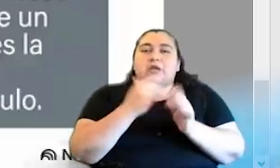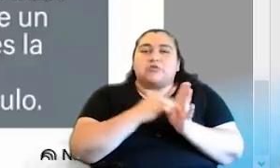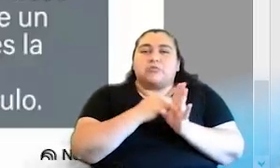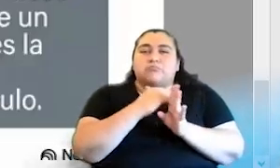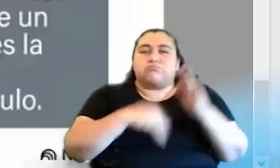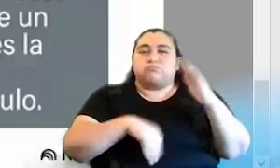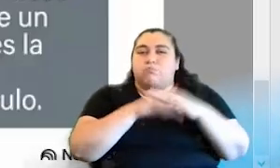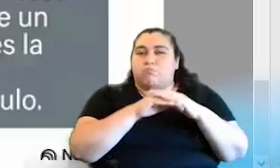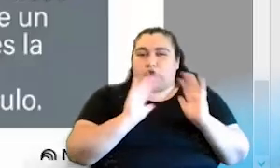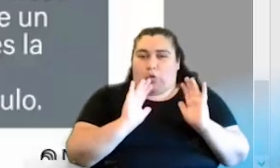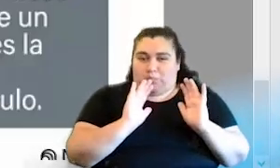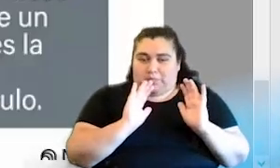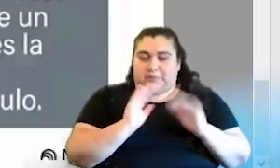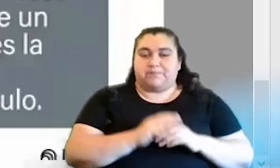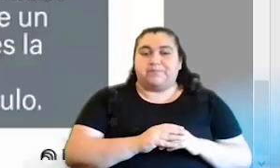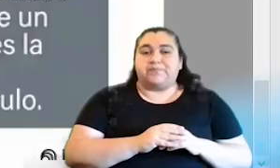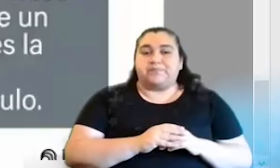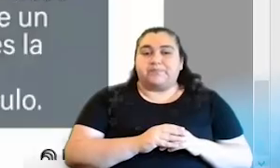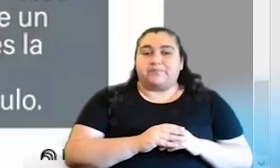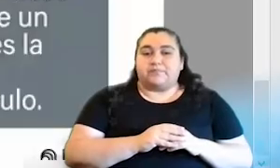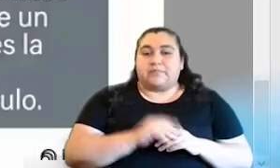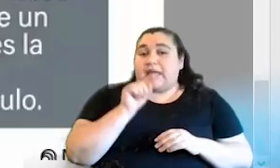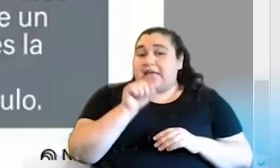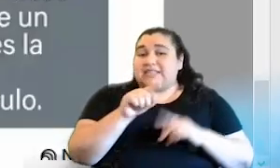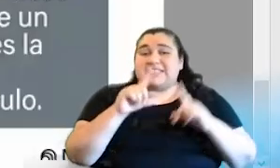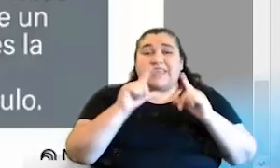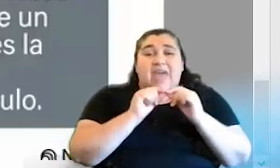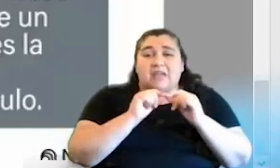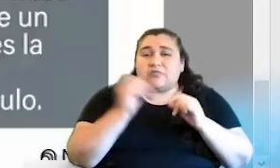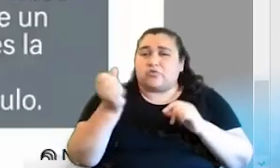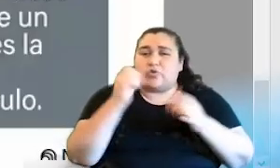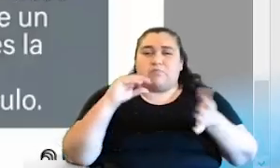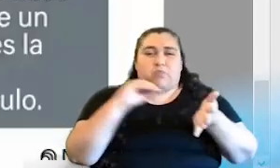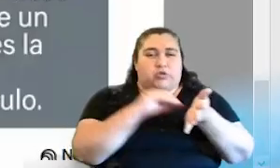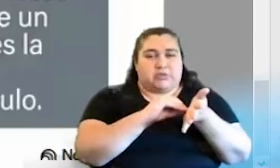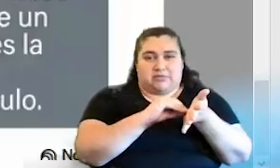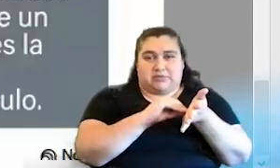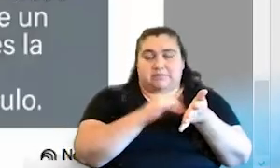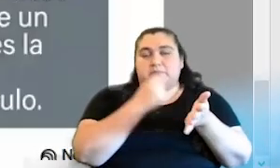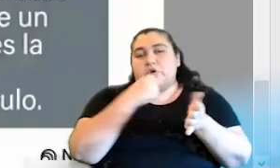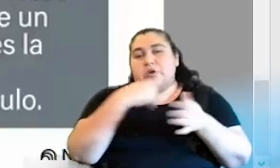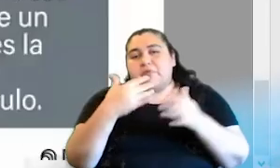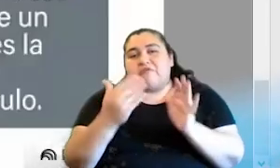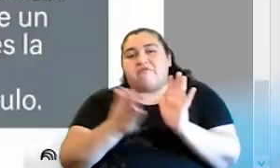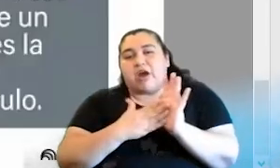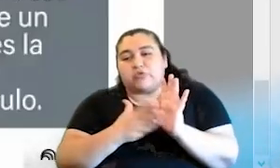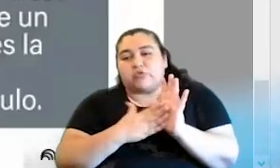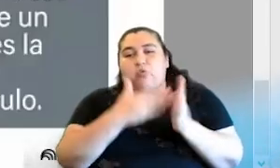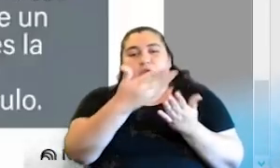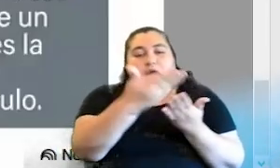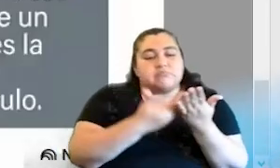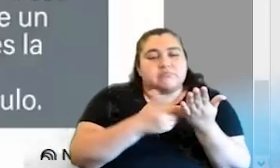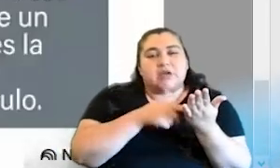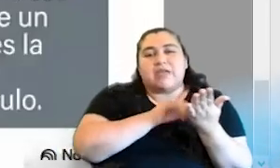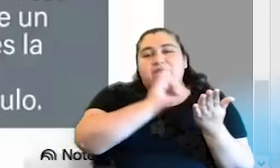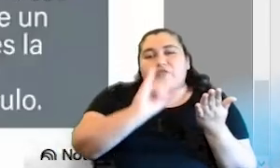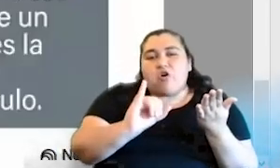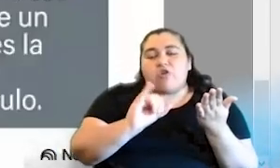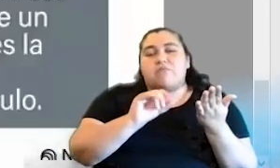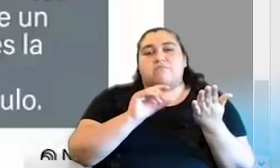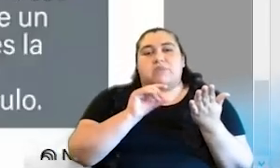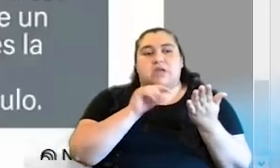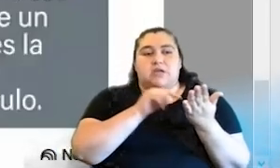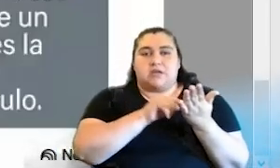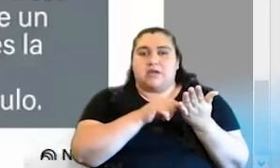Y por supuesto, ese gasto tiene que estar documentado, tener una factura o documento equivalente y, un dato